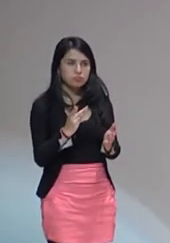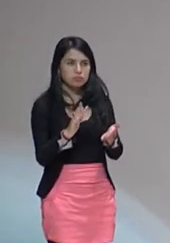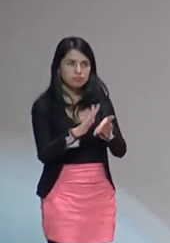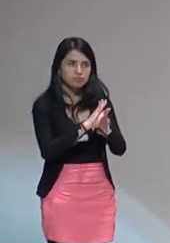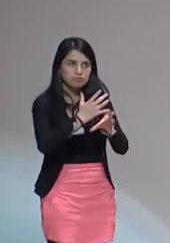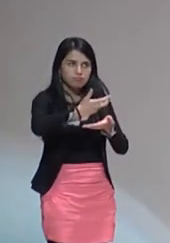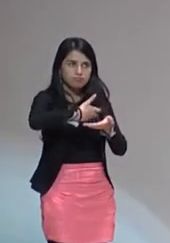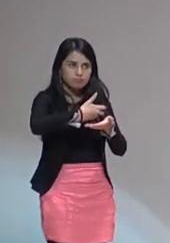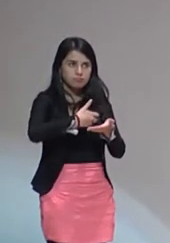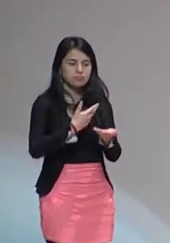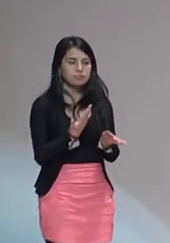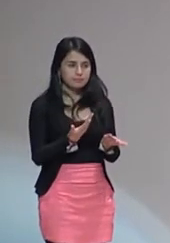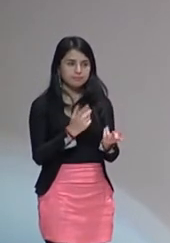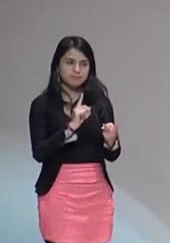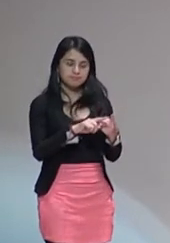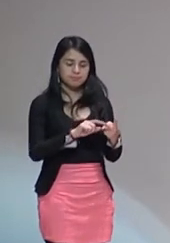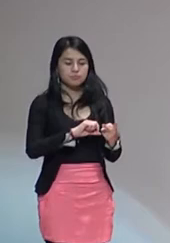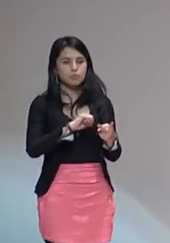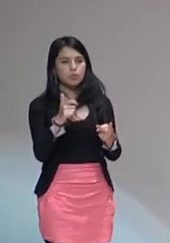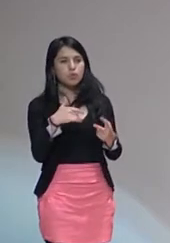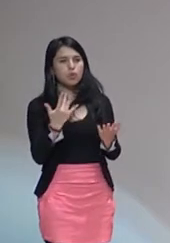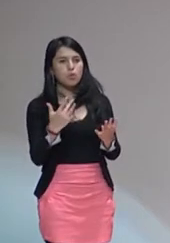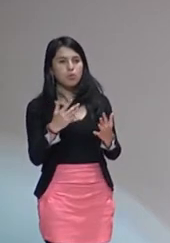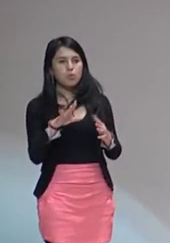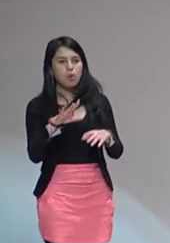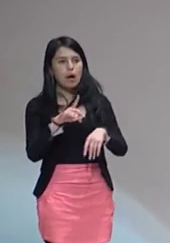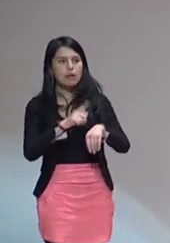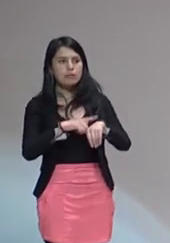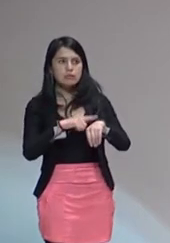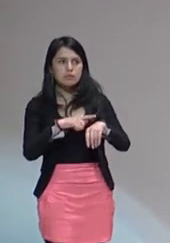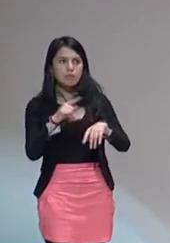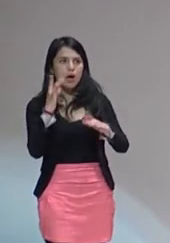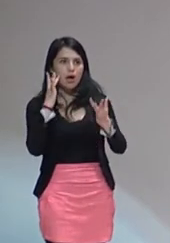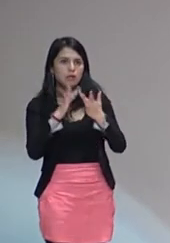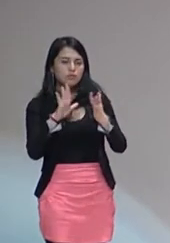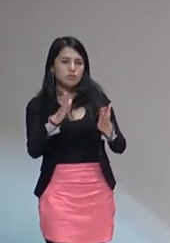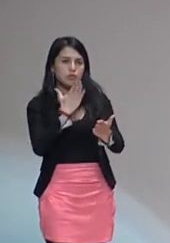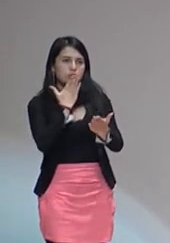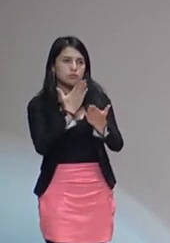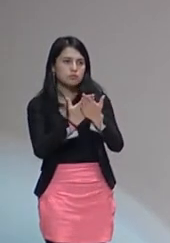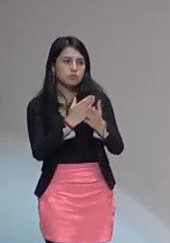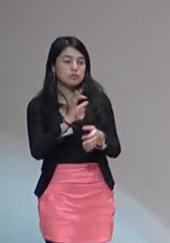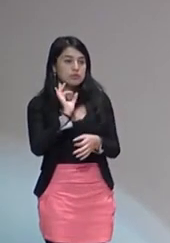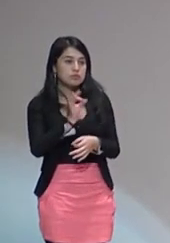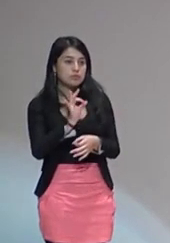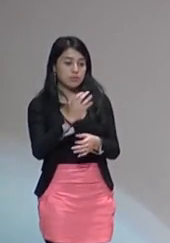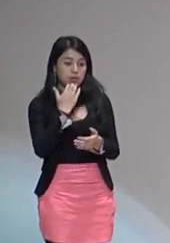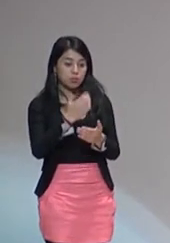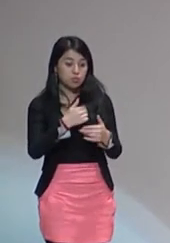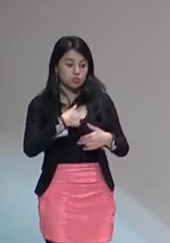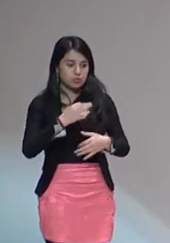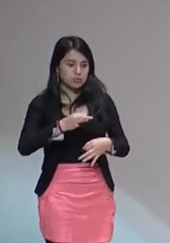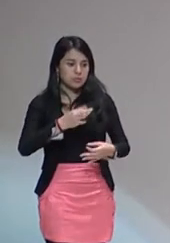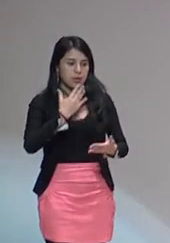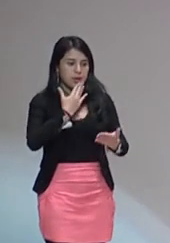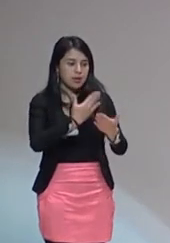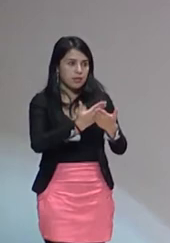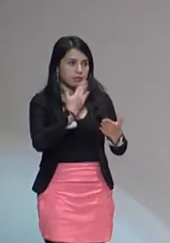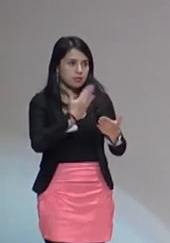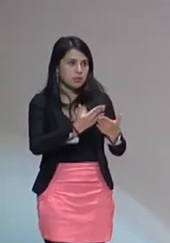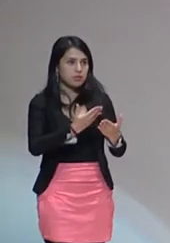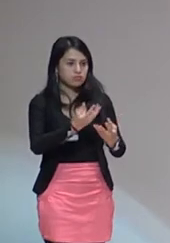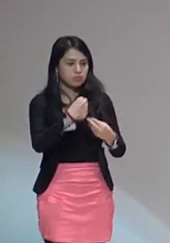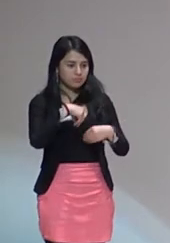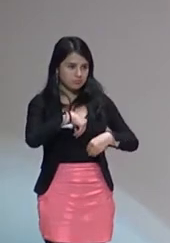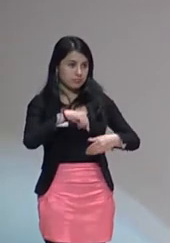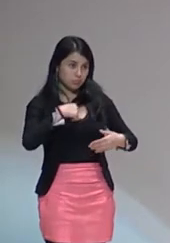creamos el momento de agradecimiento? Porque todo lo que yo agradezco a América